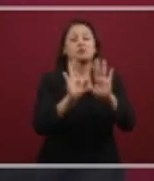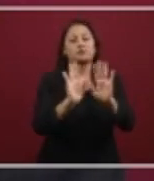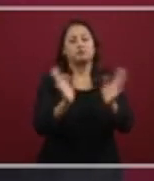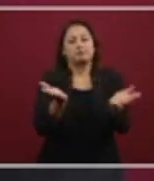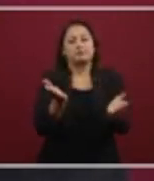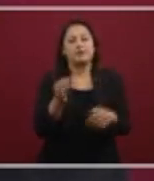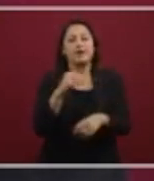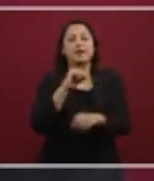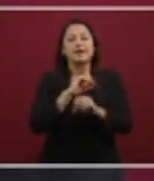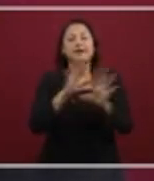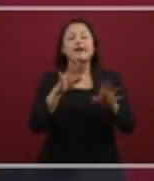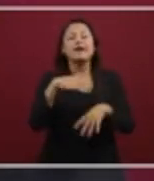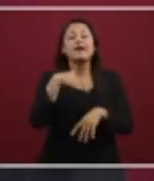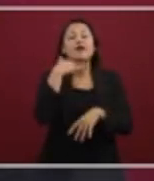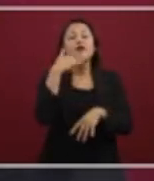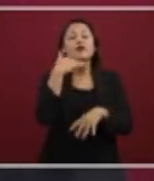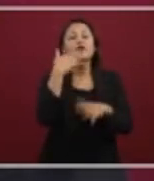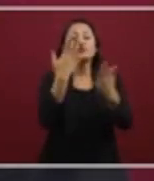A ver,